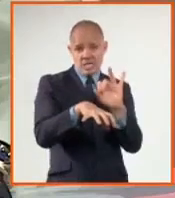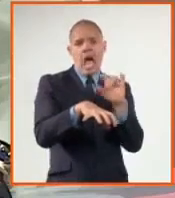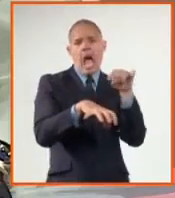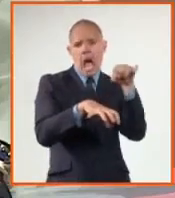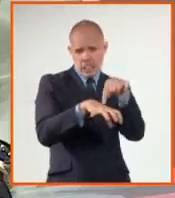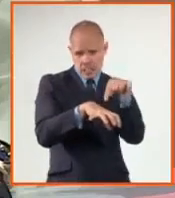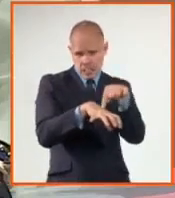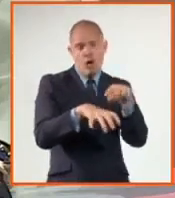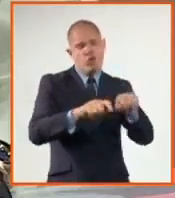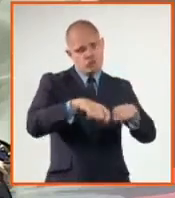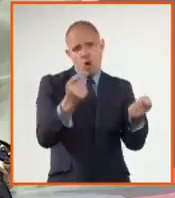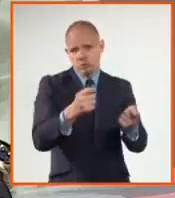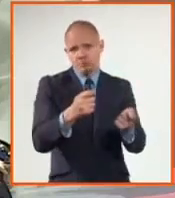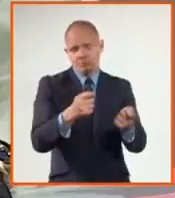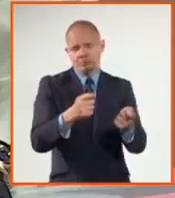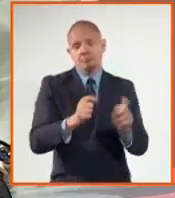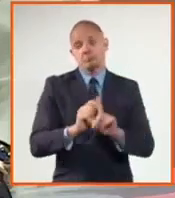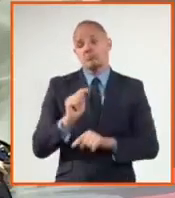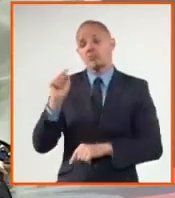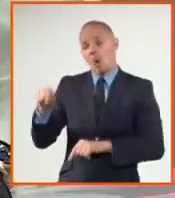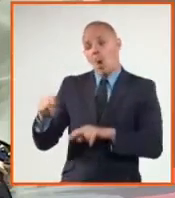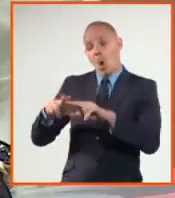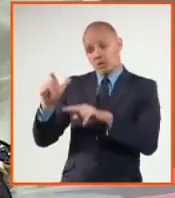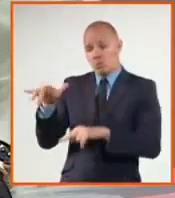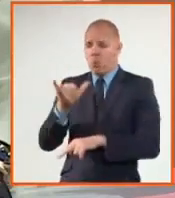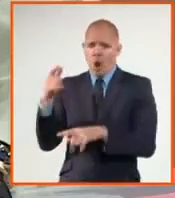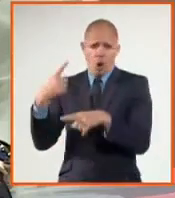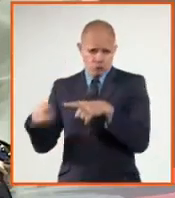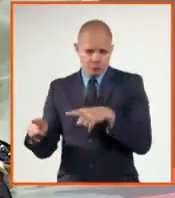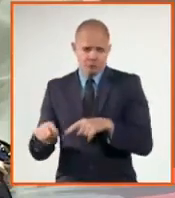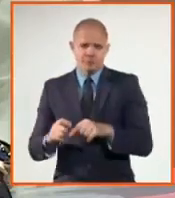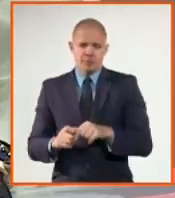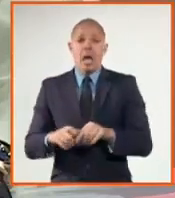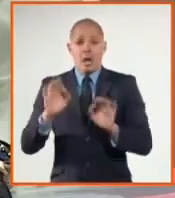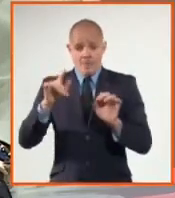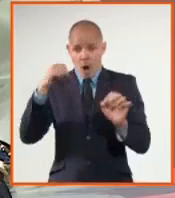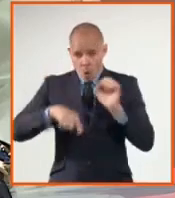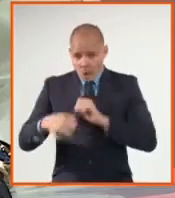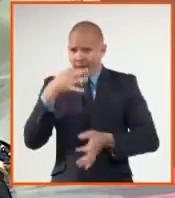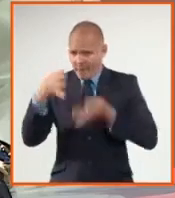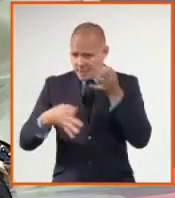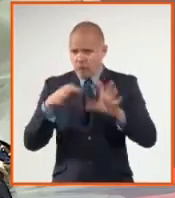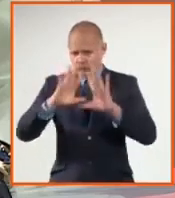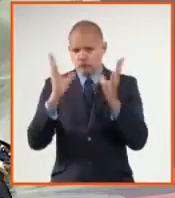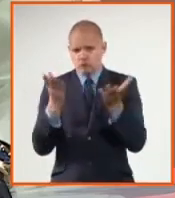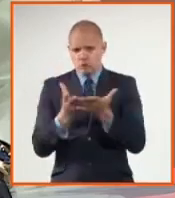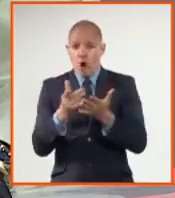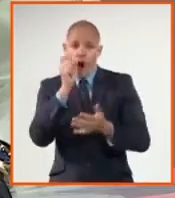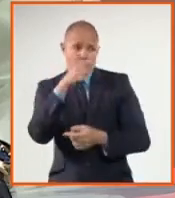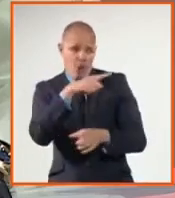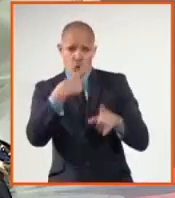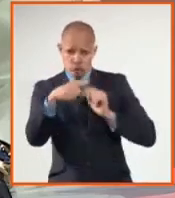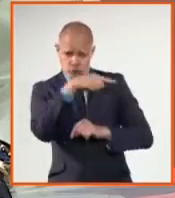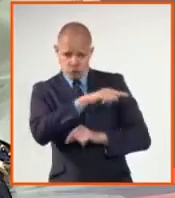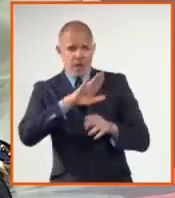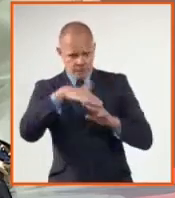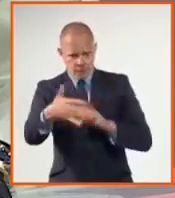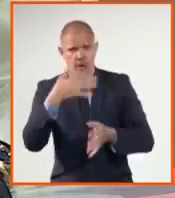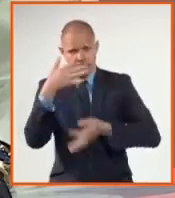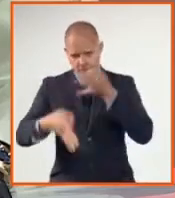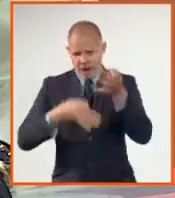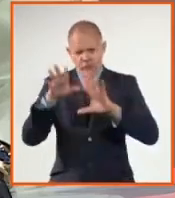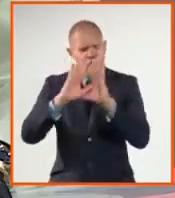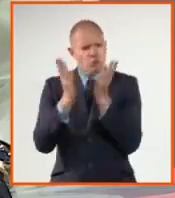tener toda la comprensión de las cosas que pasaron allí pero esta unidad es decir el incendio provocado la unidad número 7